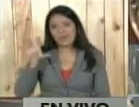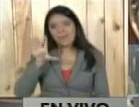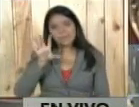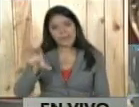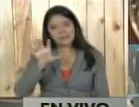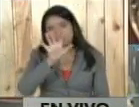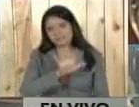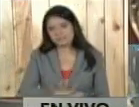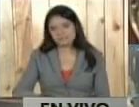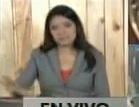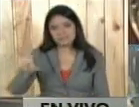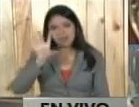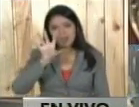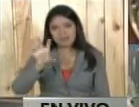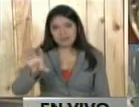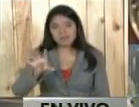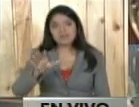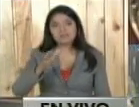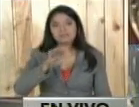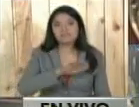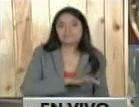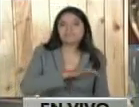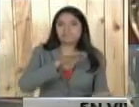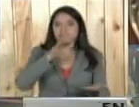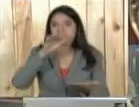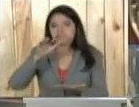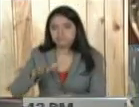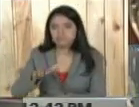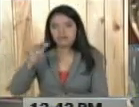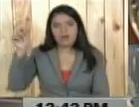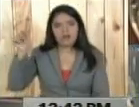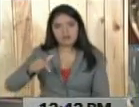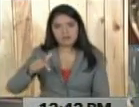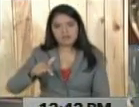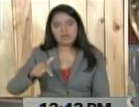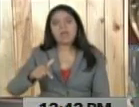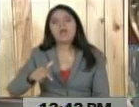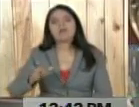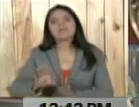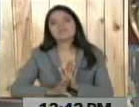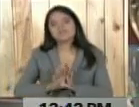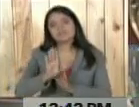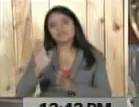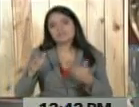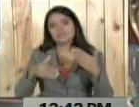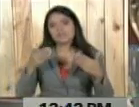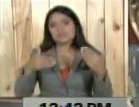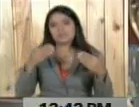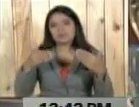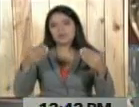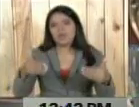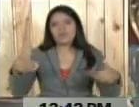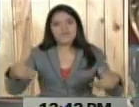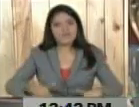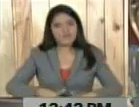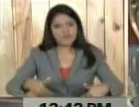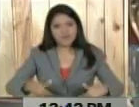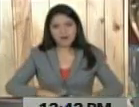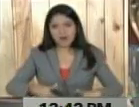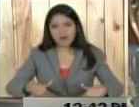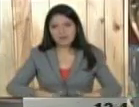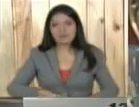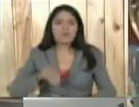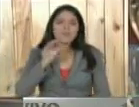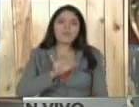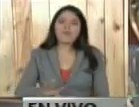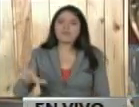general, y traerlo para que venga a alimentar todo este esfuerzo que hacemos por